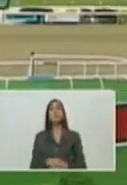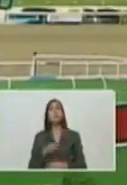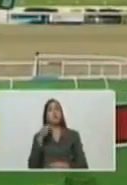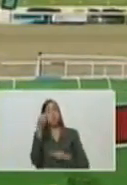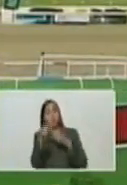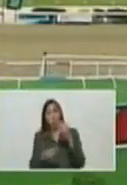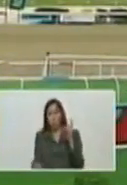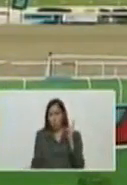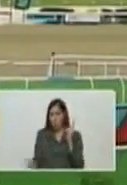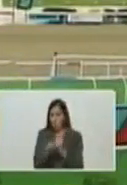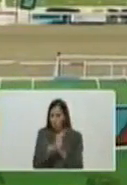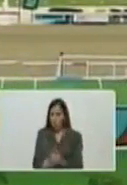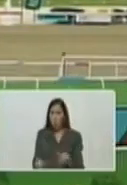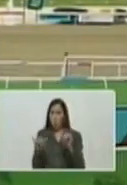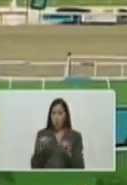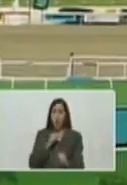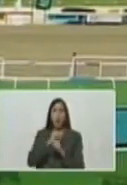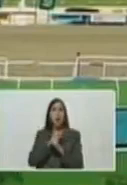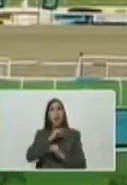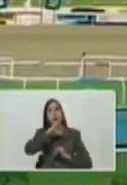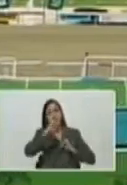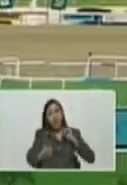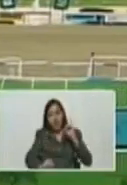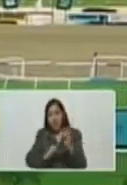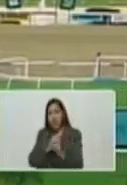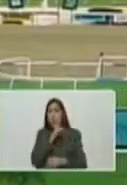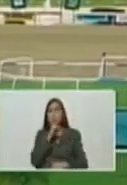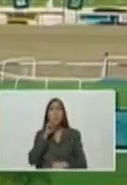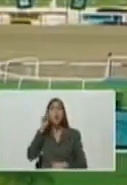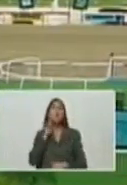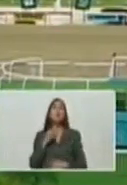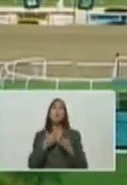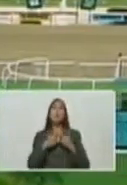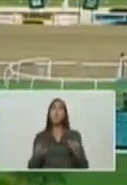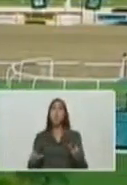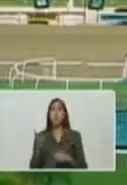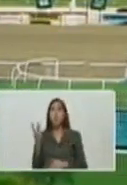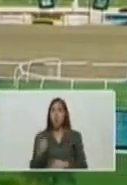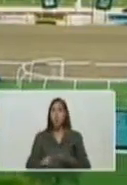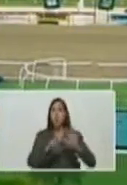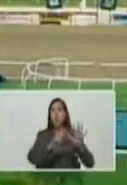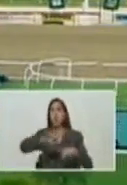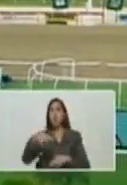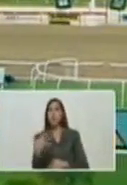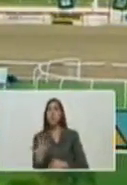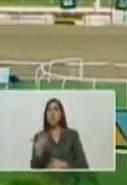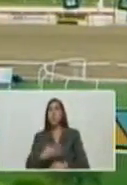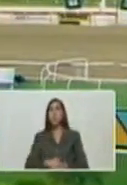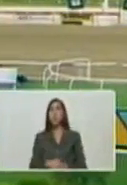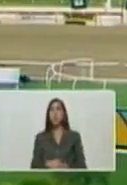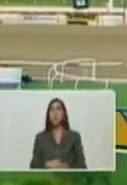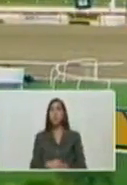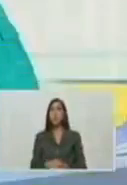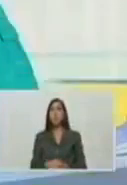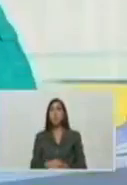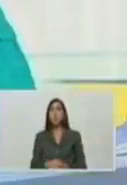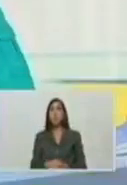del clásico internacional Simón Bolívar en su edición número 75.